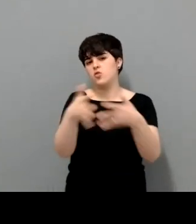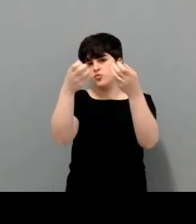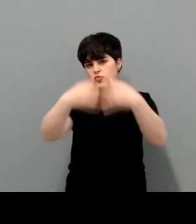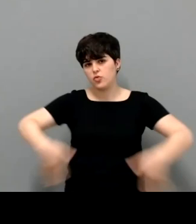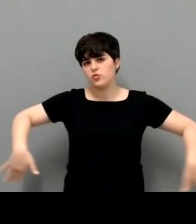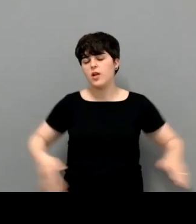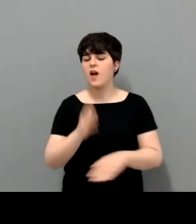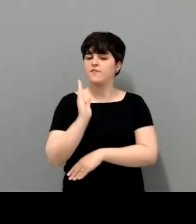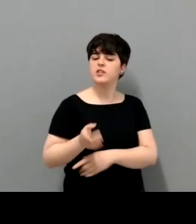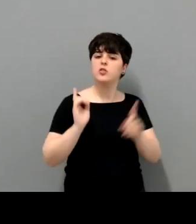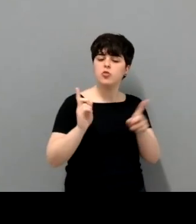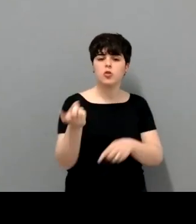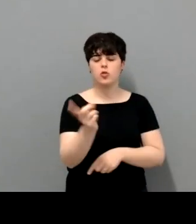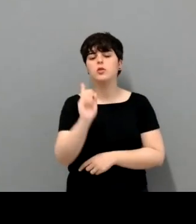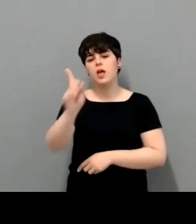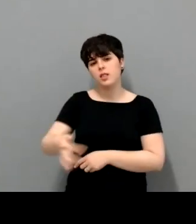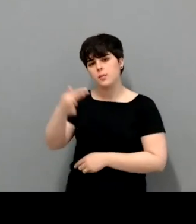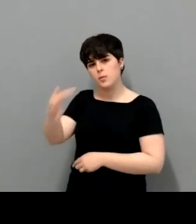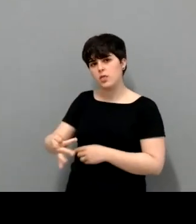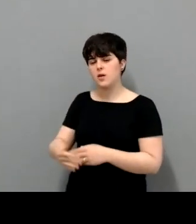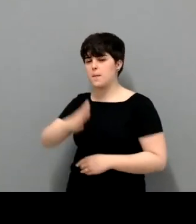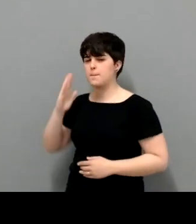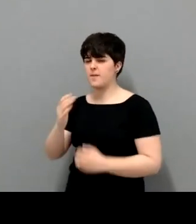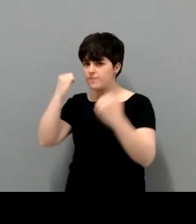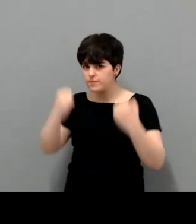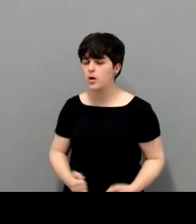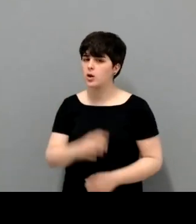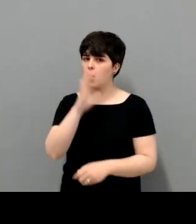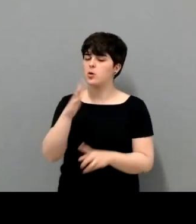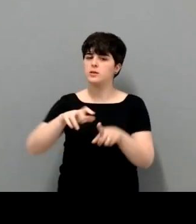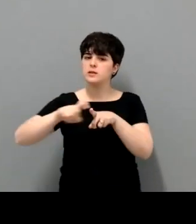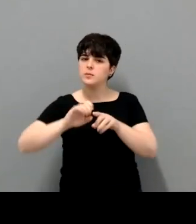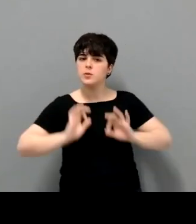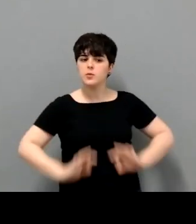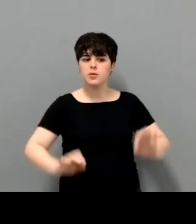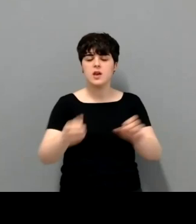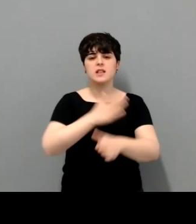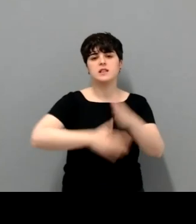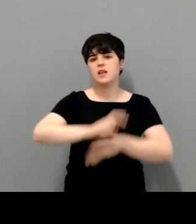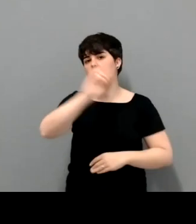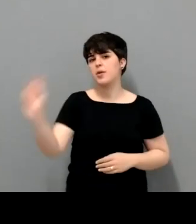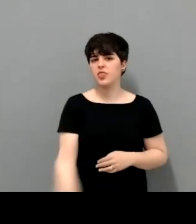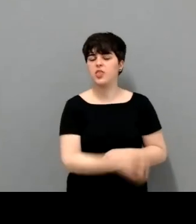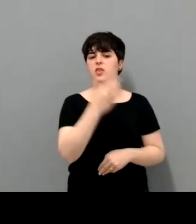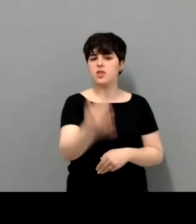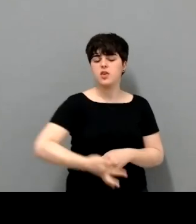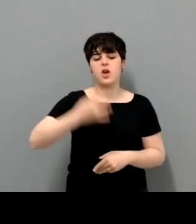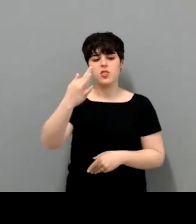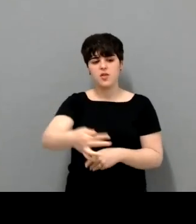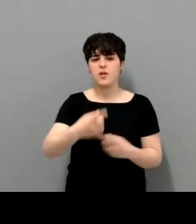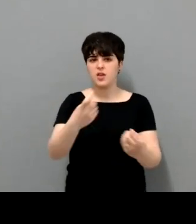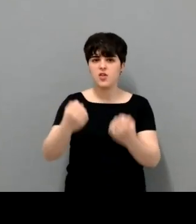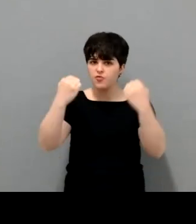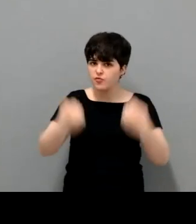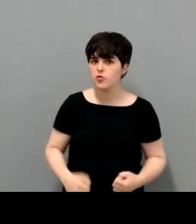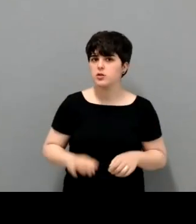afecta, sino que lo hace de forma agudizada, dada su tipología de pluridiscapacidad y grandes